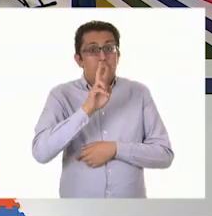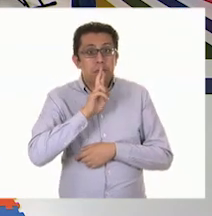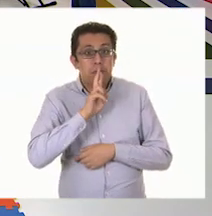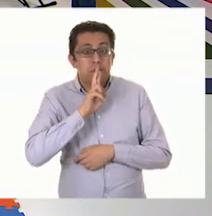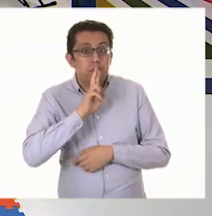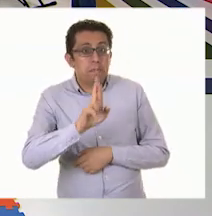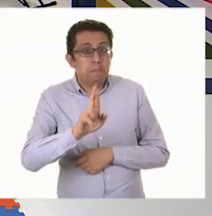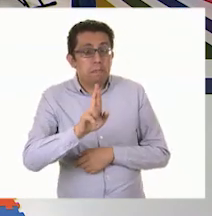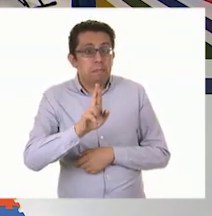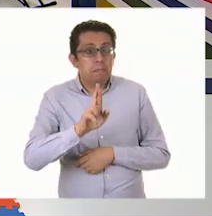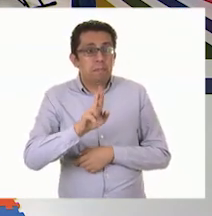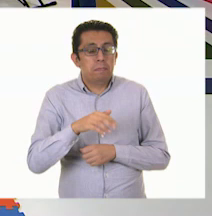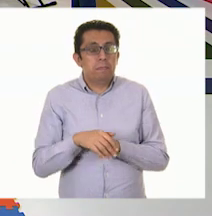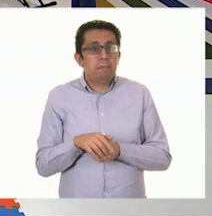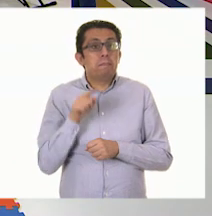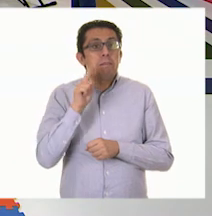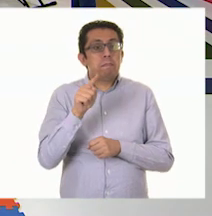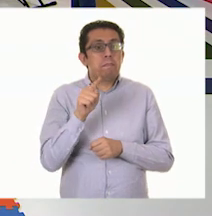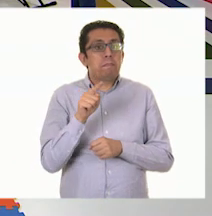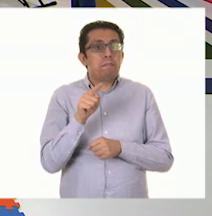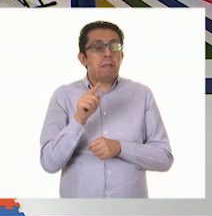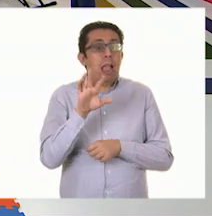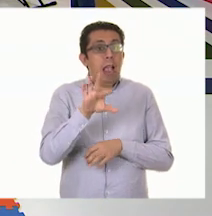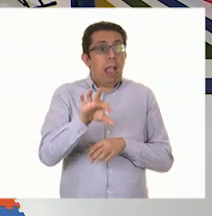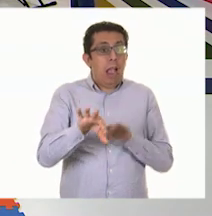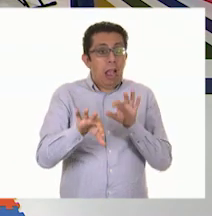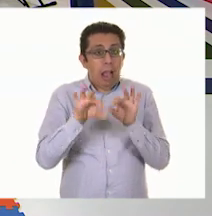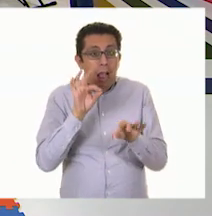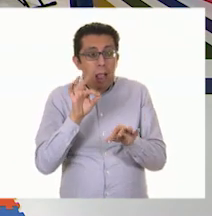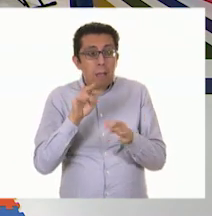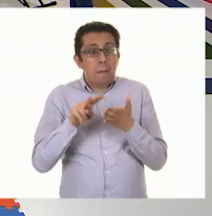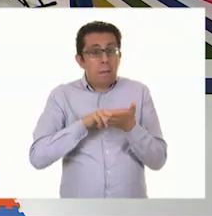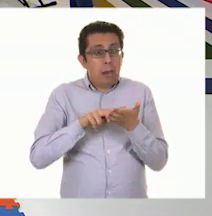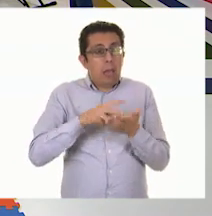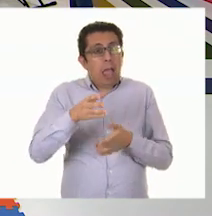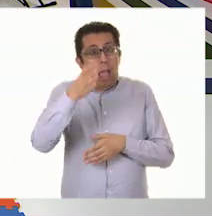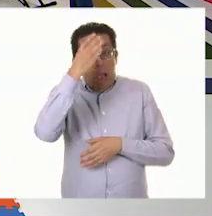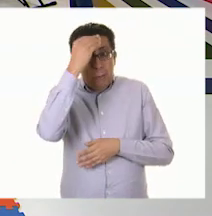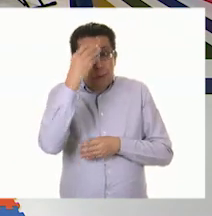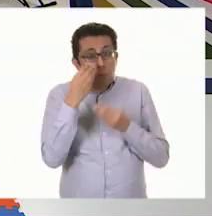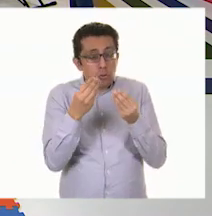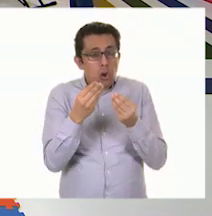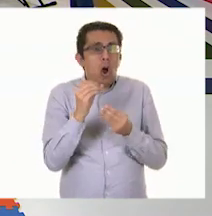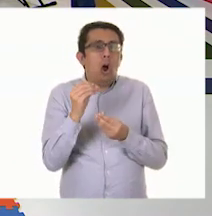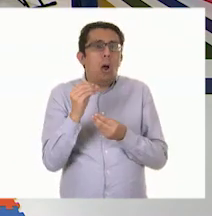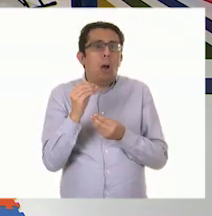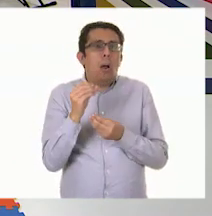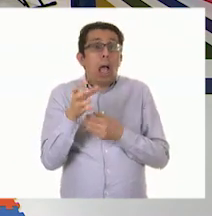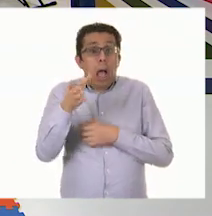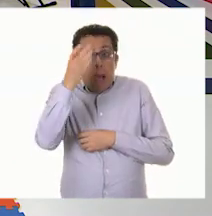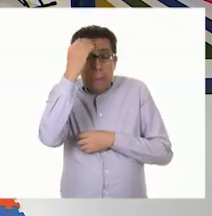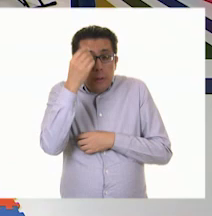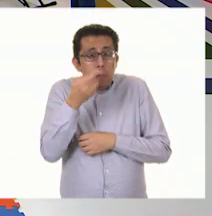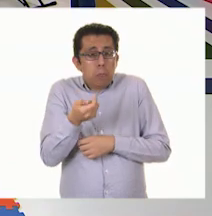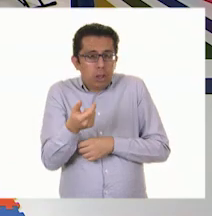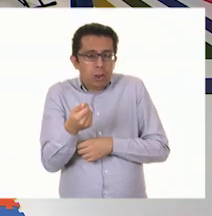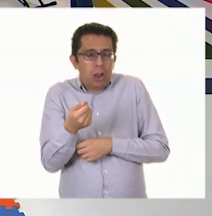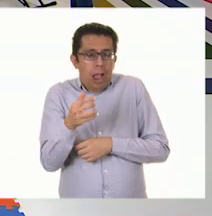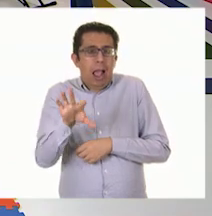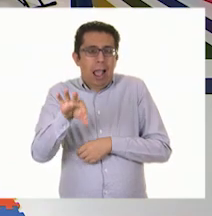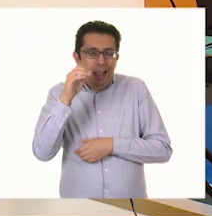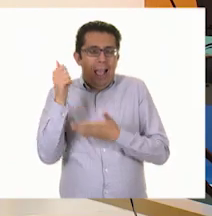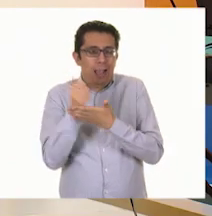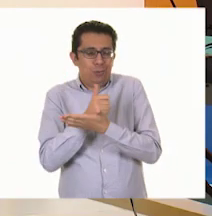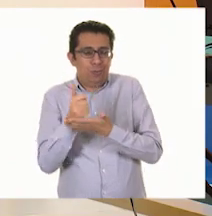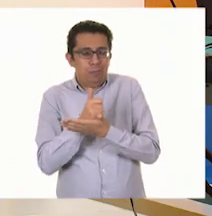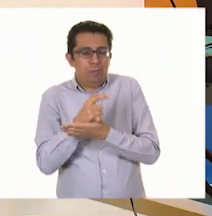contestar. Van a señalar la nota verde si aprendieron mucho y la nota azul si aprendieron poquito. ¿Te parece? Es un reto, ¿eh? Me parece